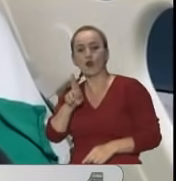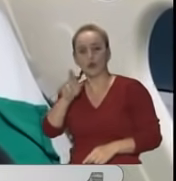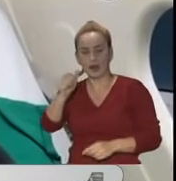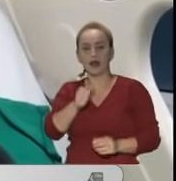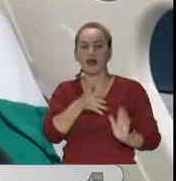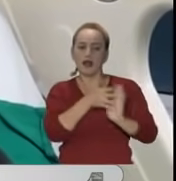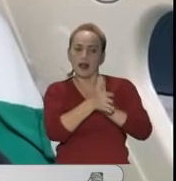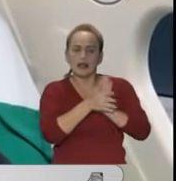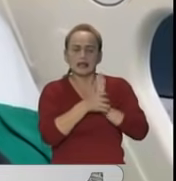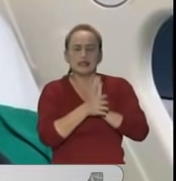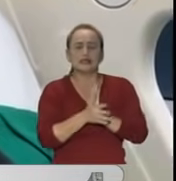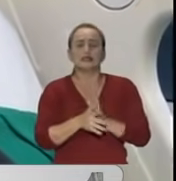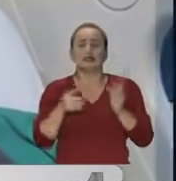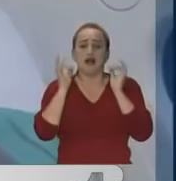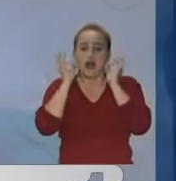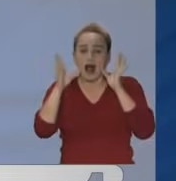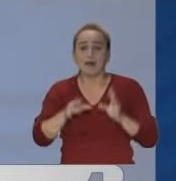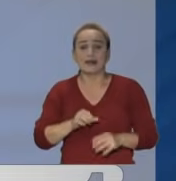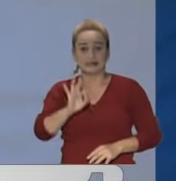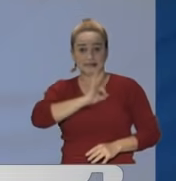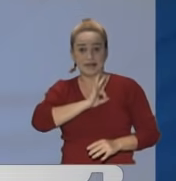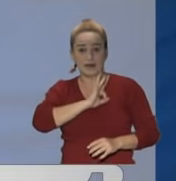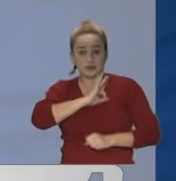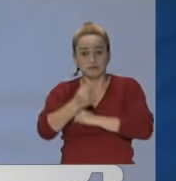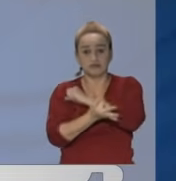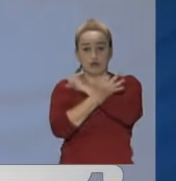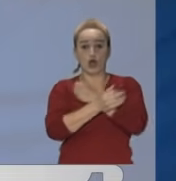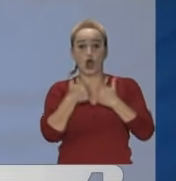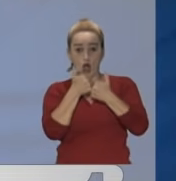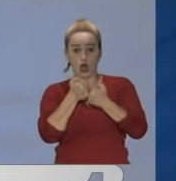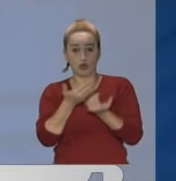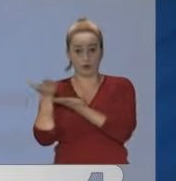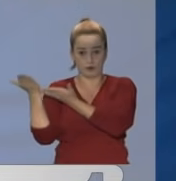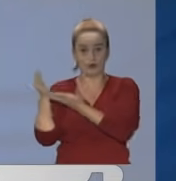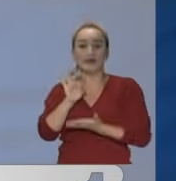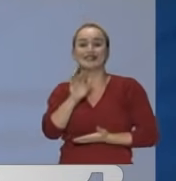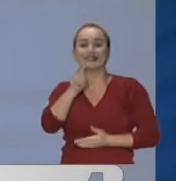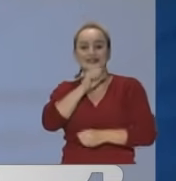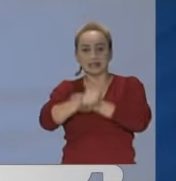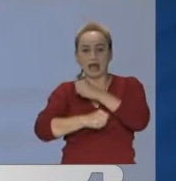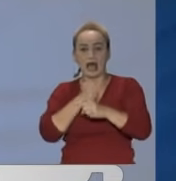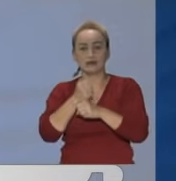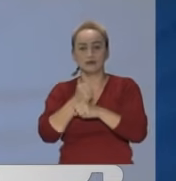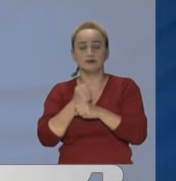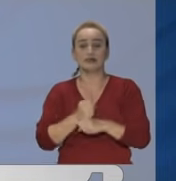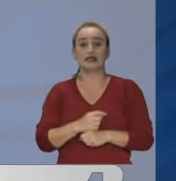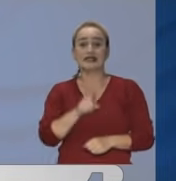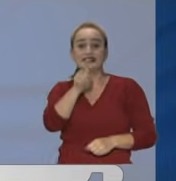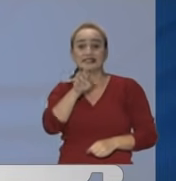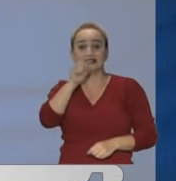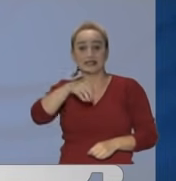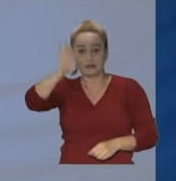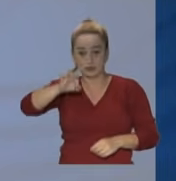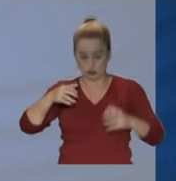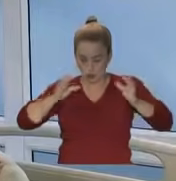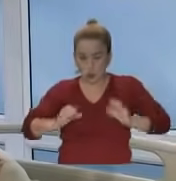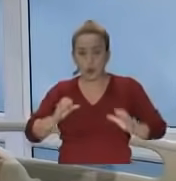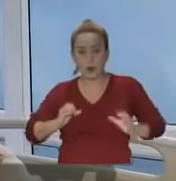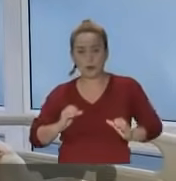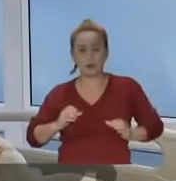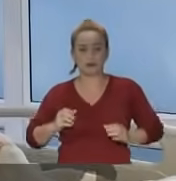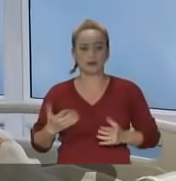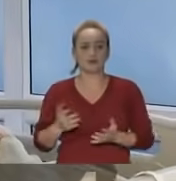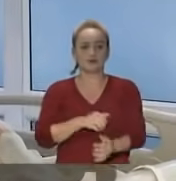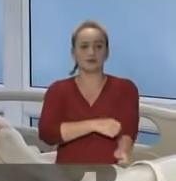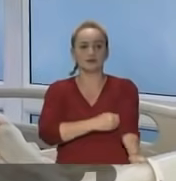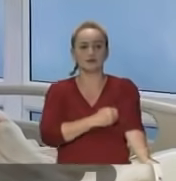la pesadilla que vivió en la madrugada del sábado, cuando su novio, Andrés Rivera, de 36 años, le quemó el 60% de su cuerpo. Y se